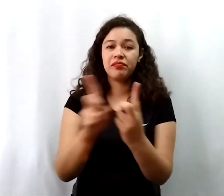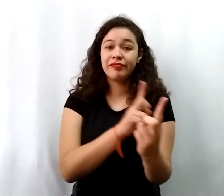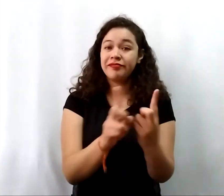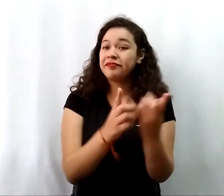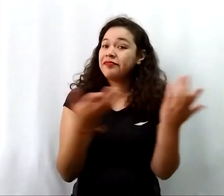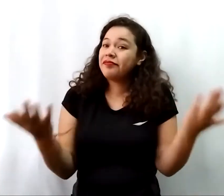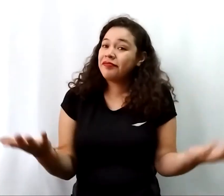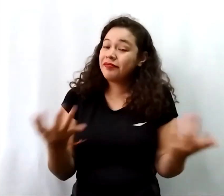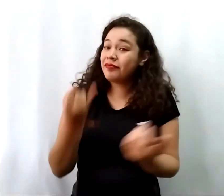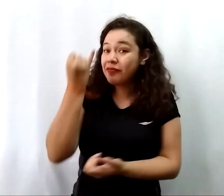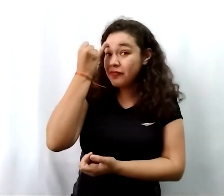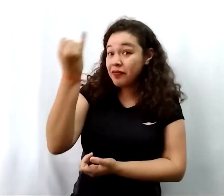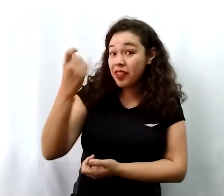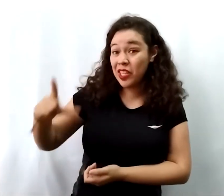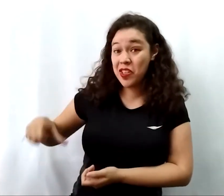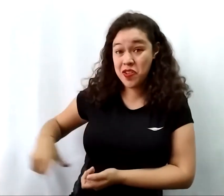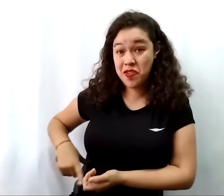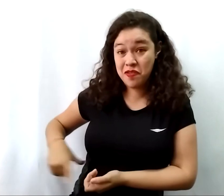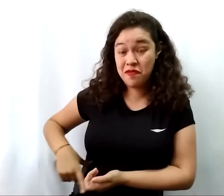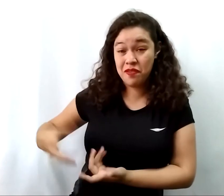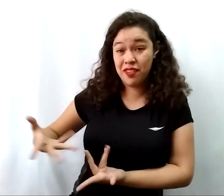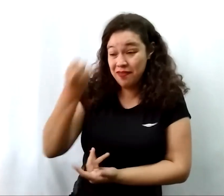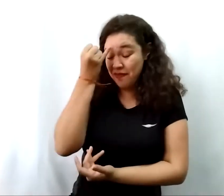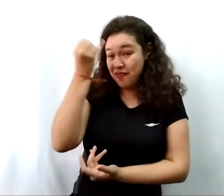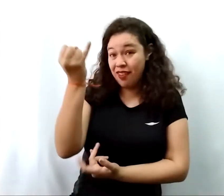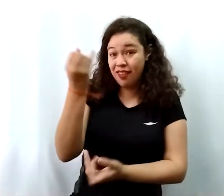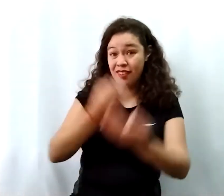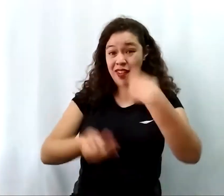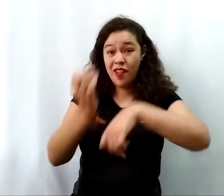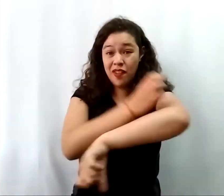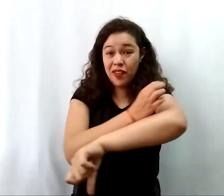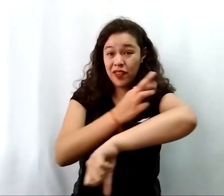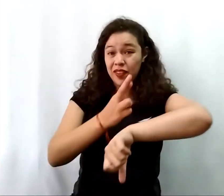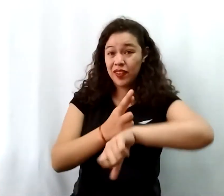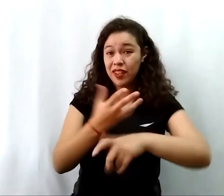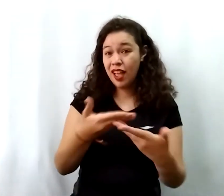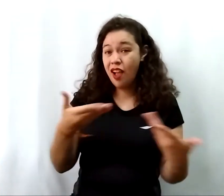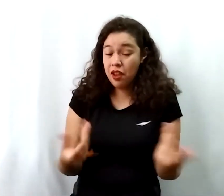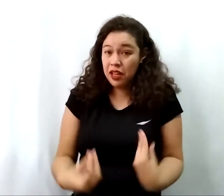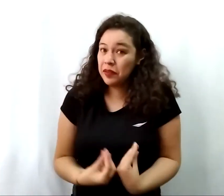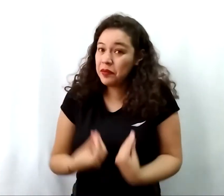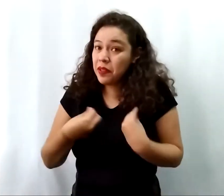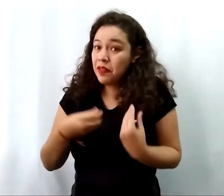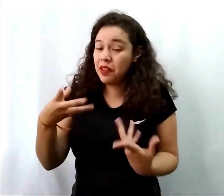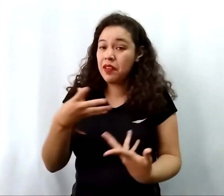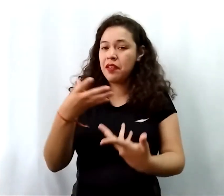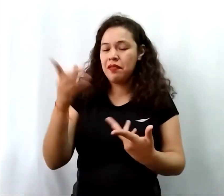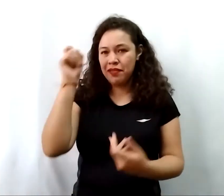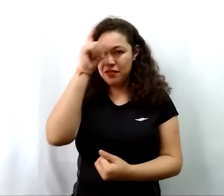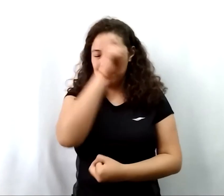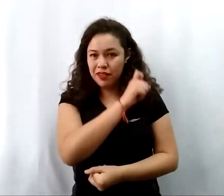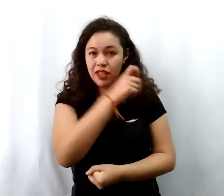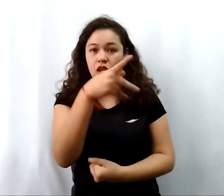Imagínate eso, imagínate el gobierno, lo difícil que ha de ser coordinar todo lo que estamos viviendo y todo lo que vives en